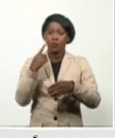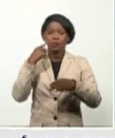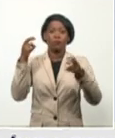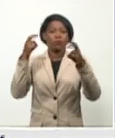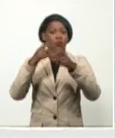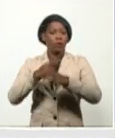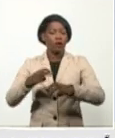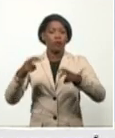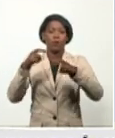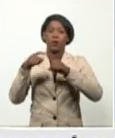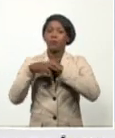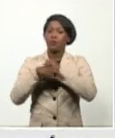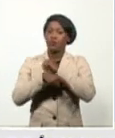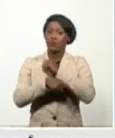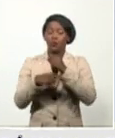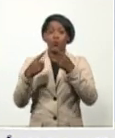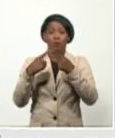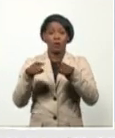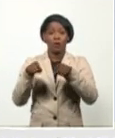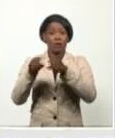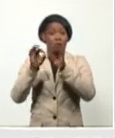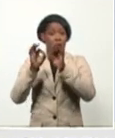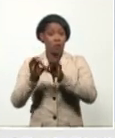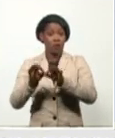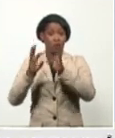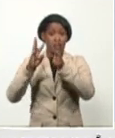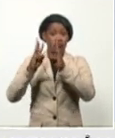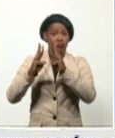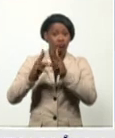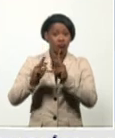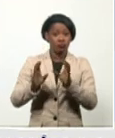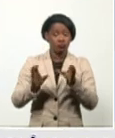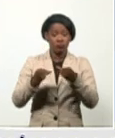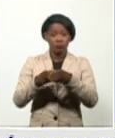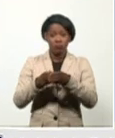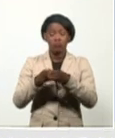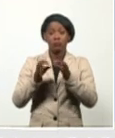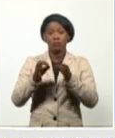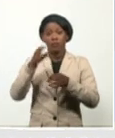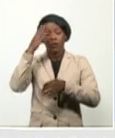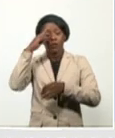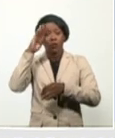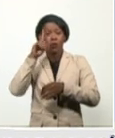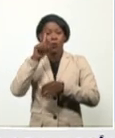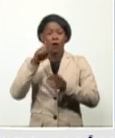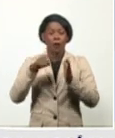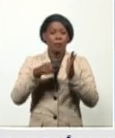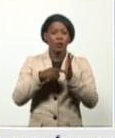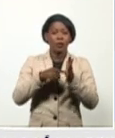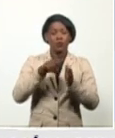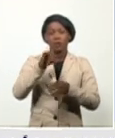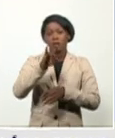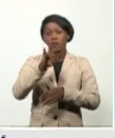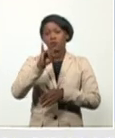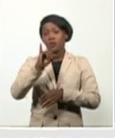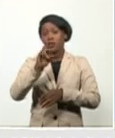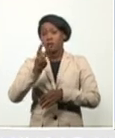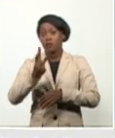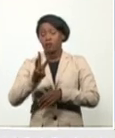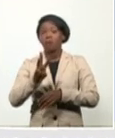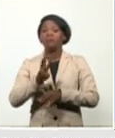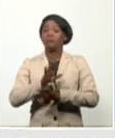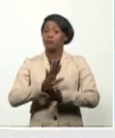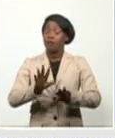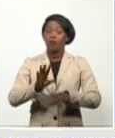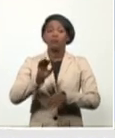en Cuba se acumulan de todos los casos de la epidemia, de los 1.963, 71 en los cuales no